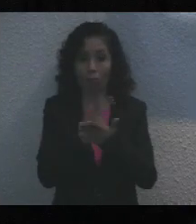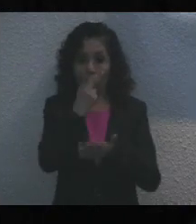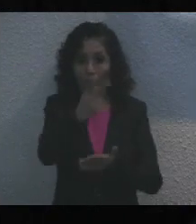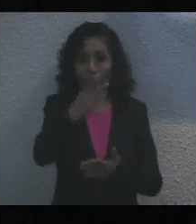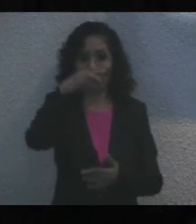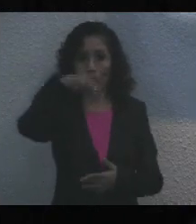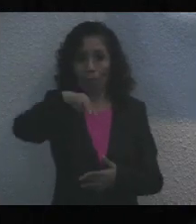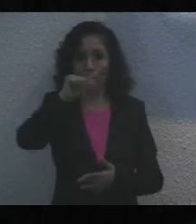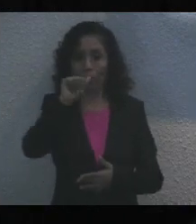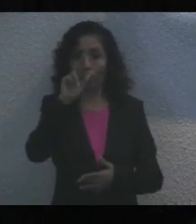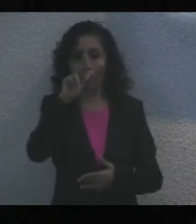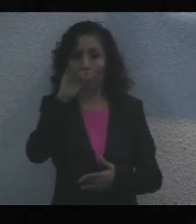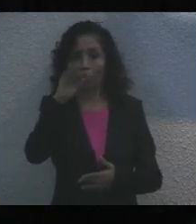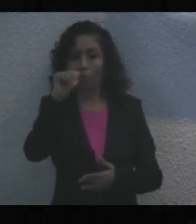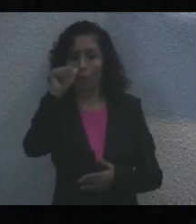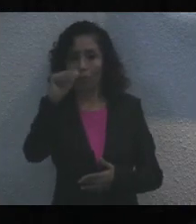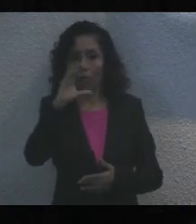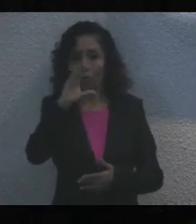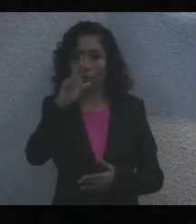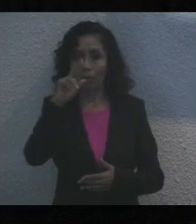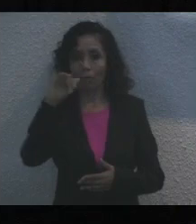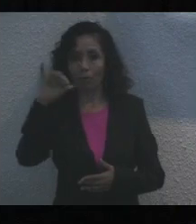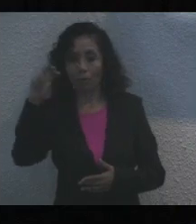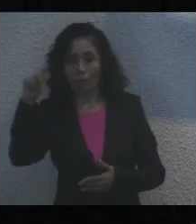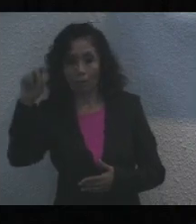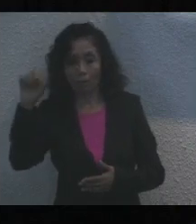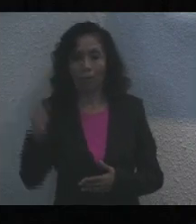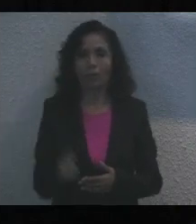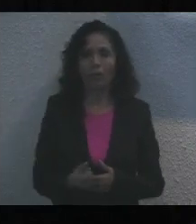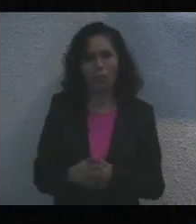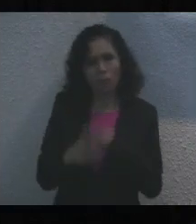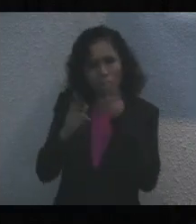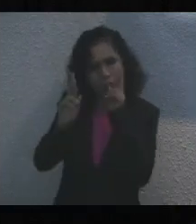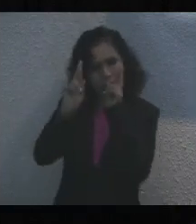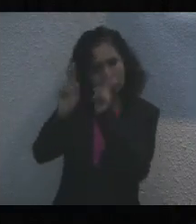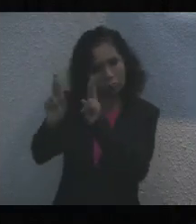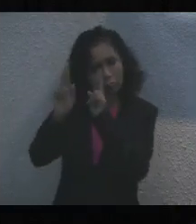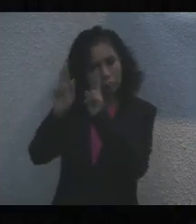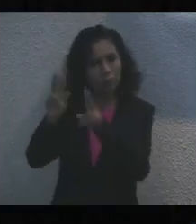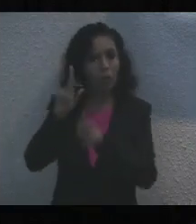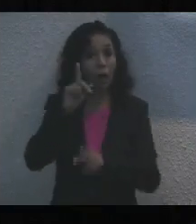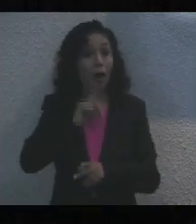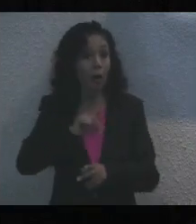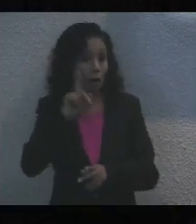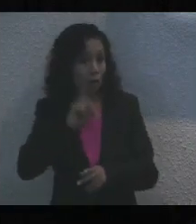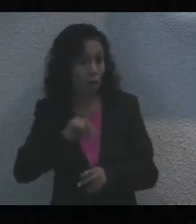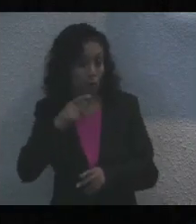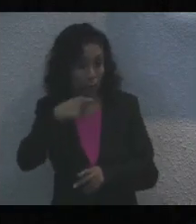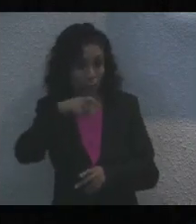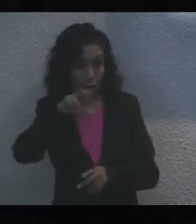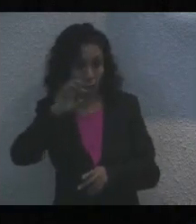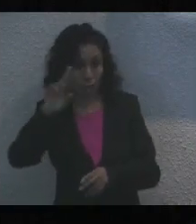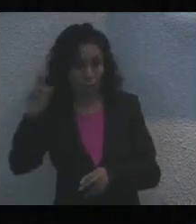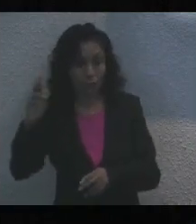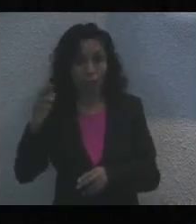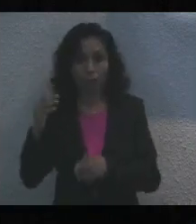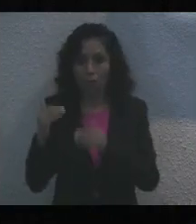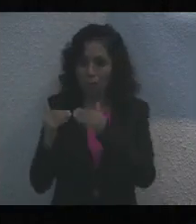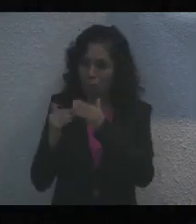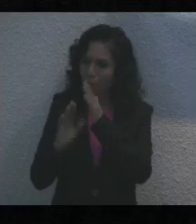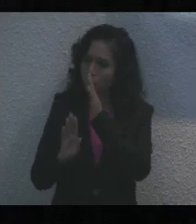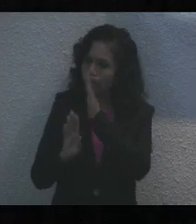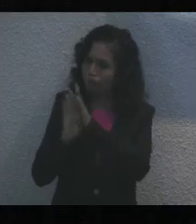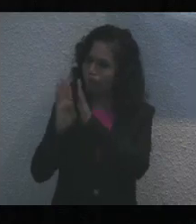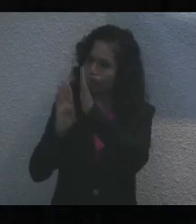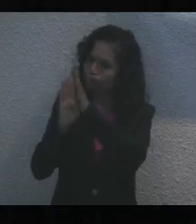Aguilar para reconocer a las mujeres quintanarroenses que hayan destacado tanto en el ámbito